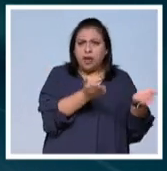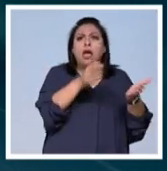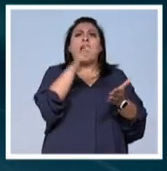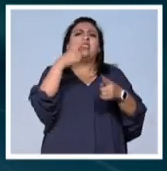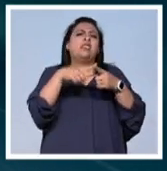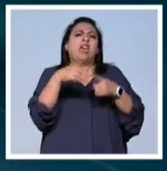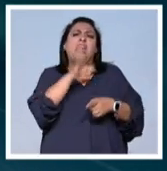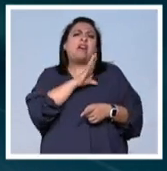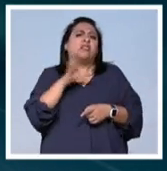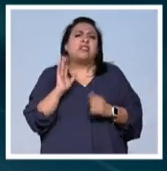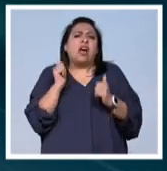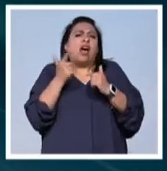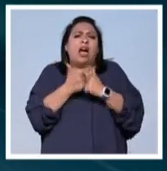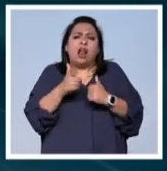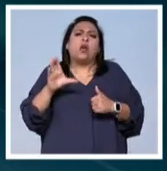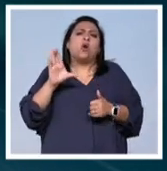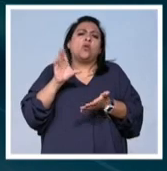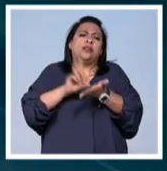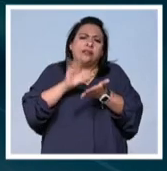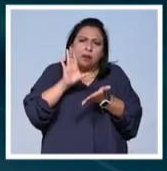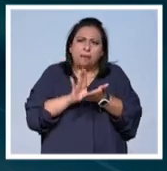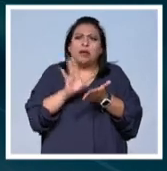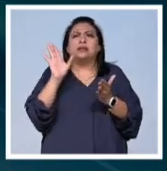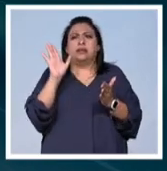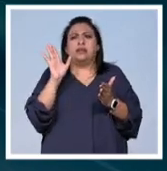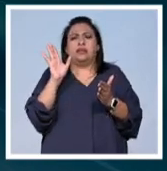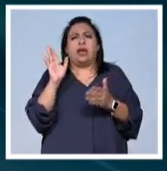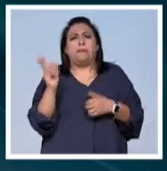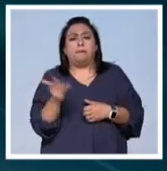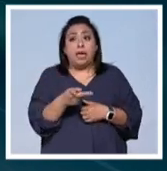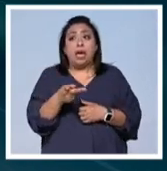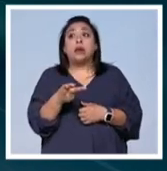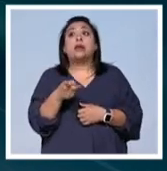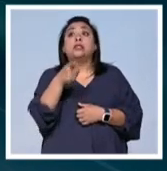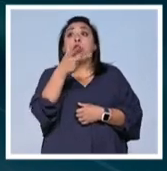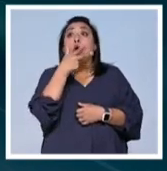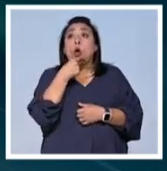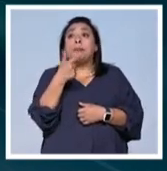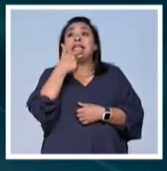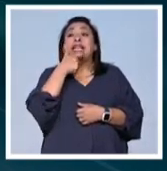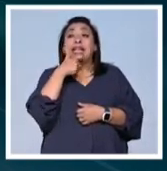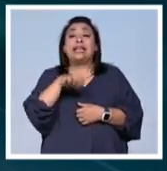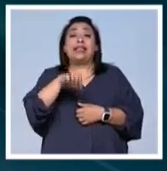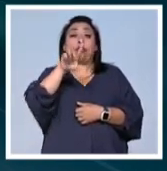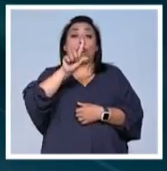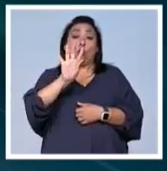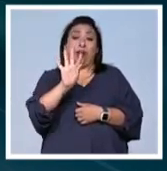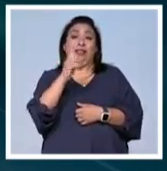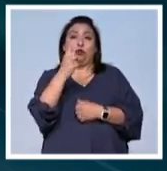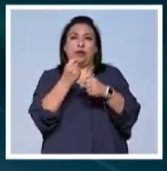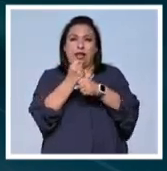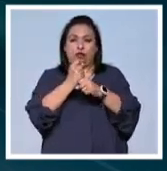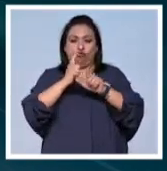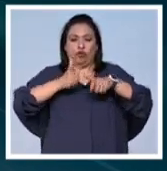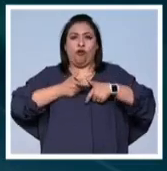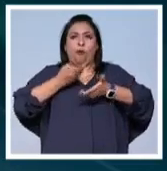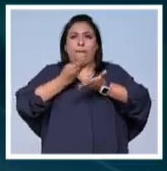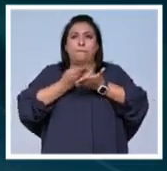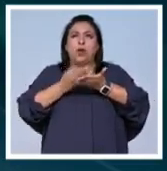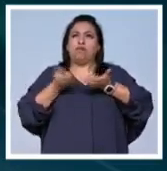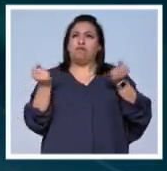a candidatos con alguna discapacidad en los miembros inferiores este inglés de 41 años medalla de bronce en la carrera